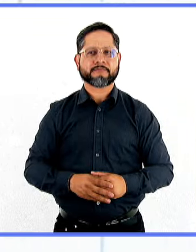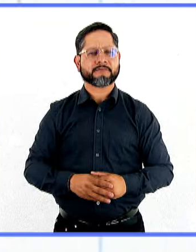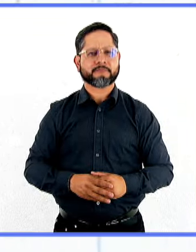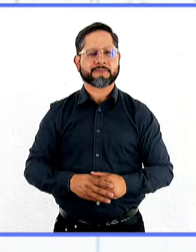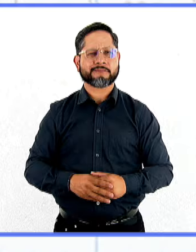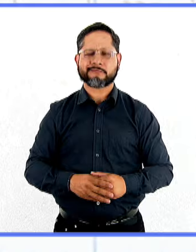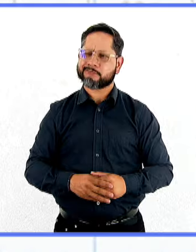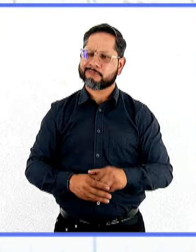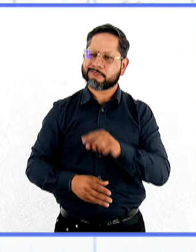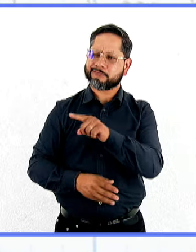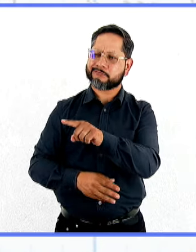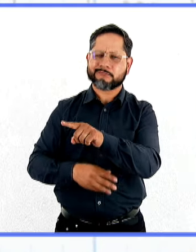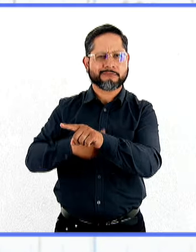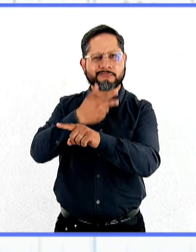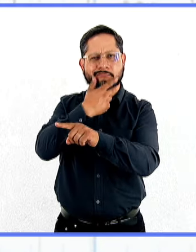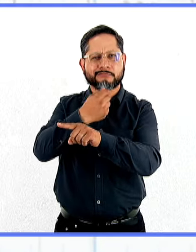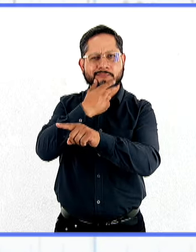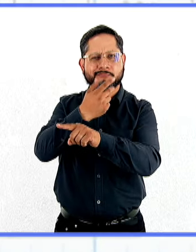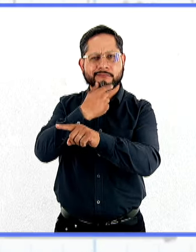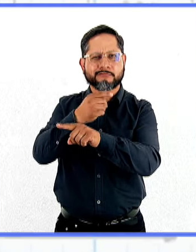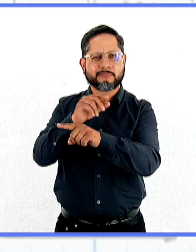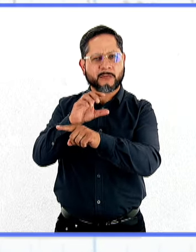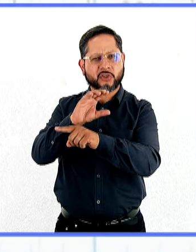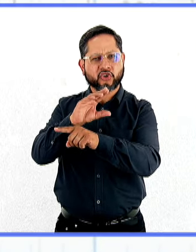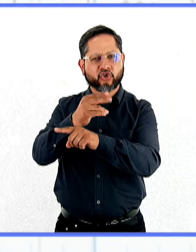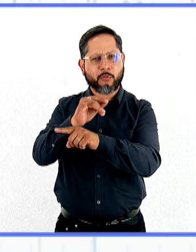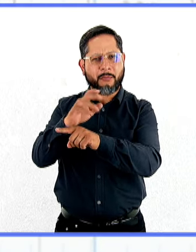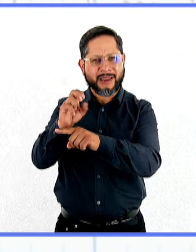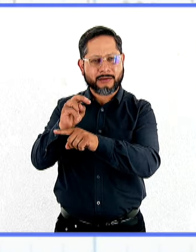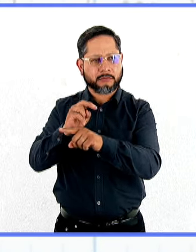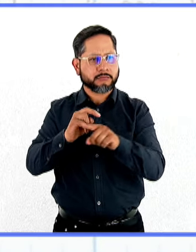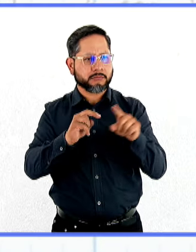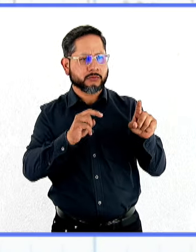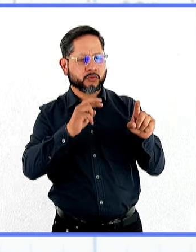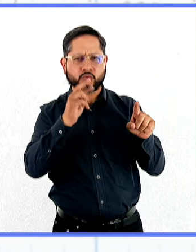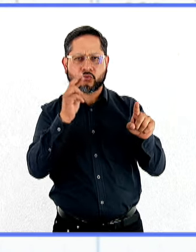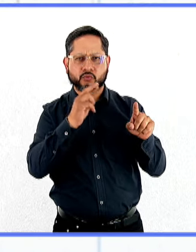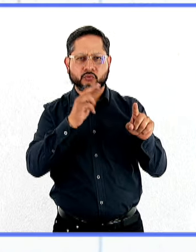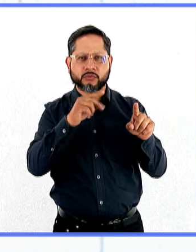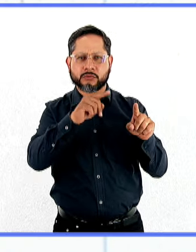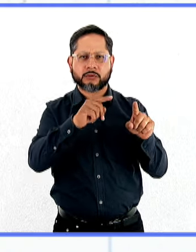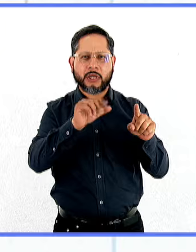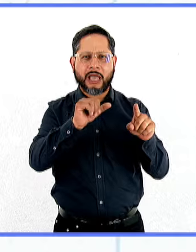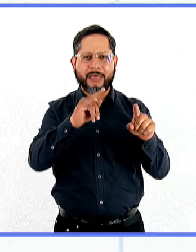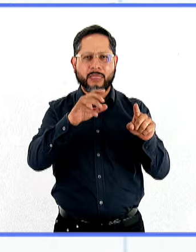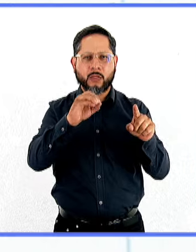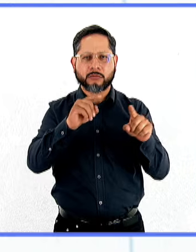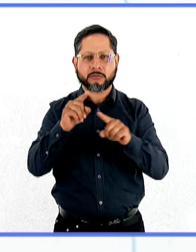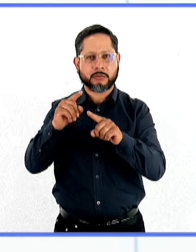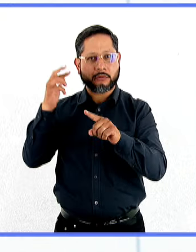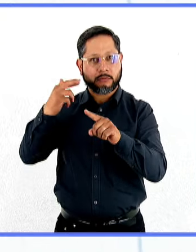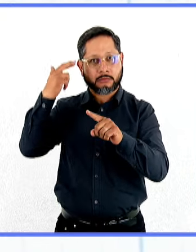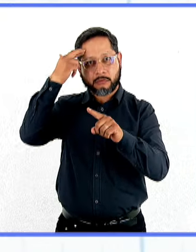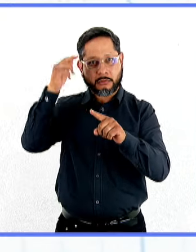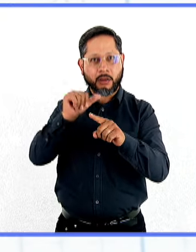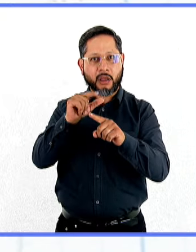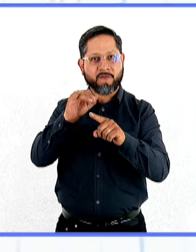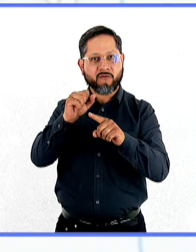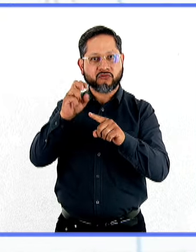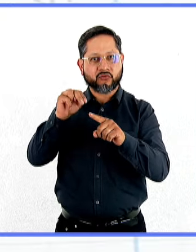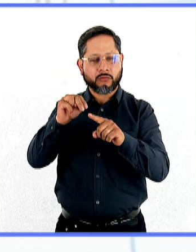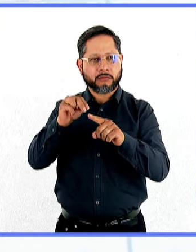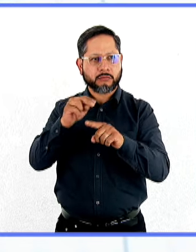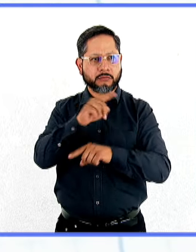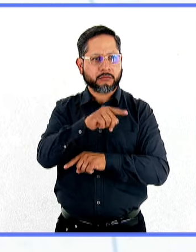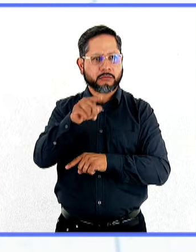Qué tienen en común el compositor polaco Frederick chopan y el dramaturgo ruso anton chop y el rey de España Alfonso xi